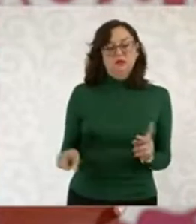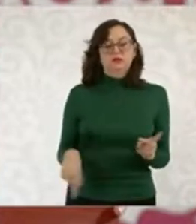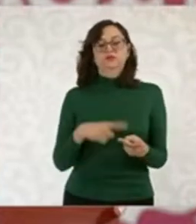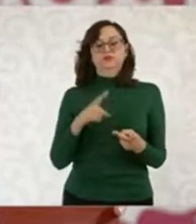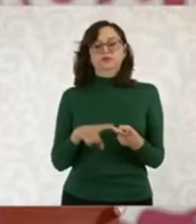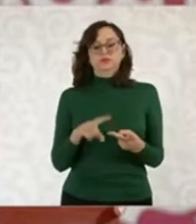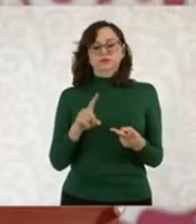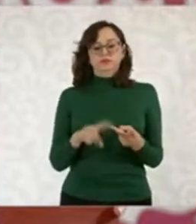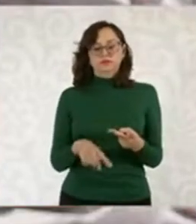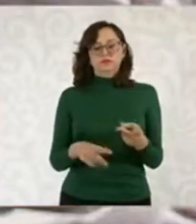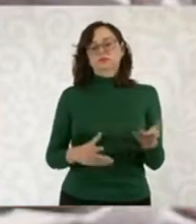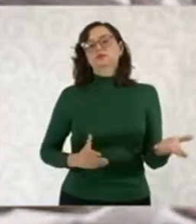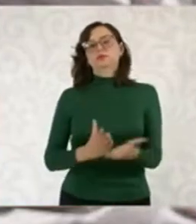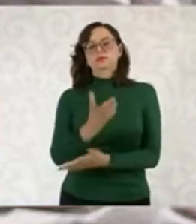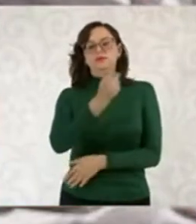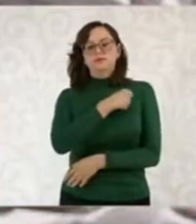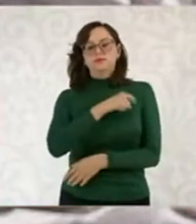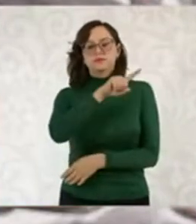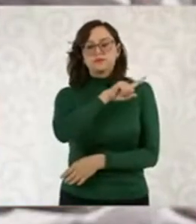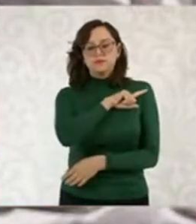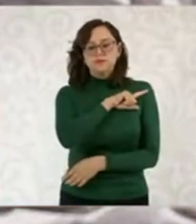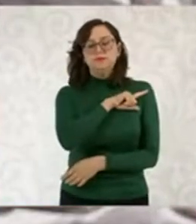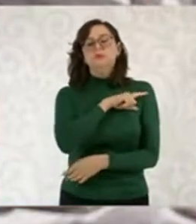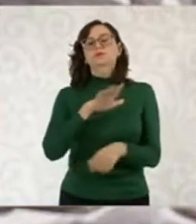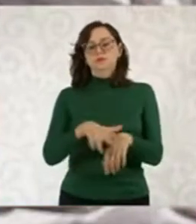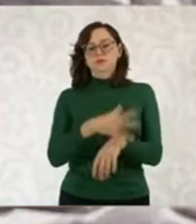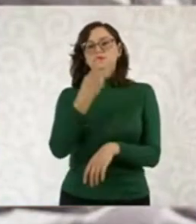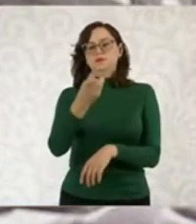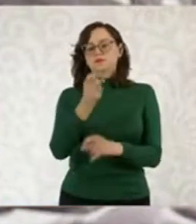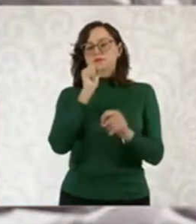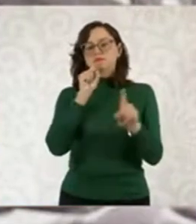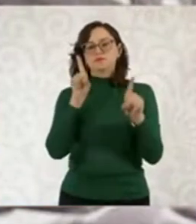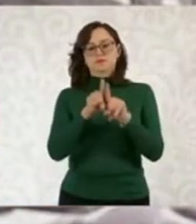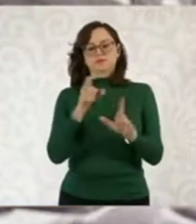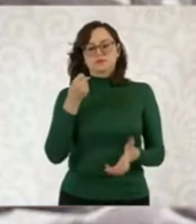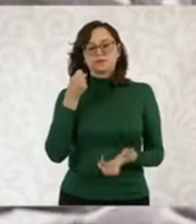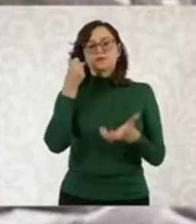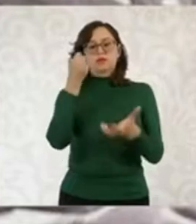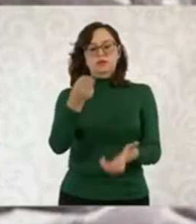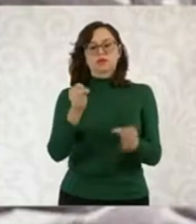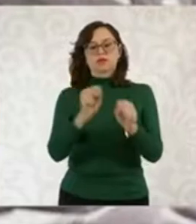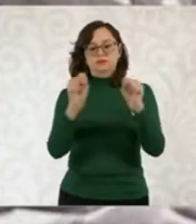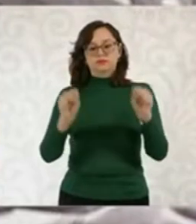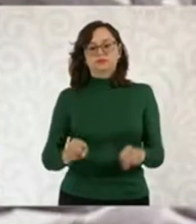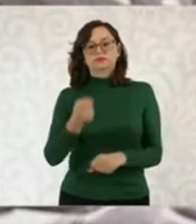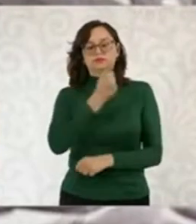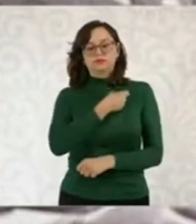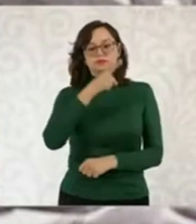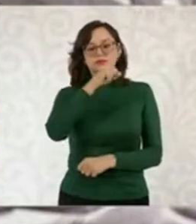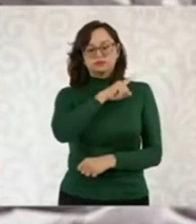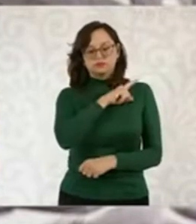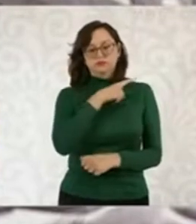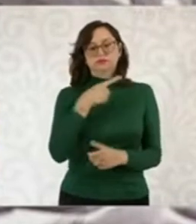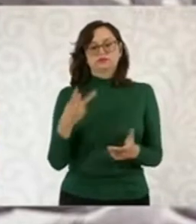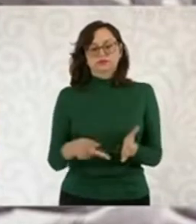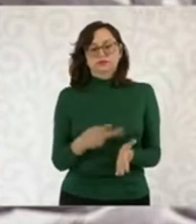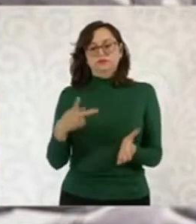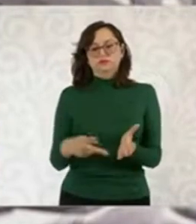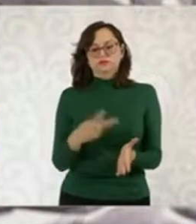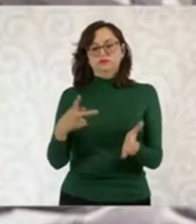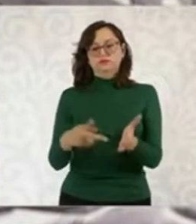que haya acceso a la salud y por eso estamos invirtiendo tanto en el sistema de salud y mejorándolo cada vez